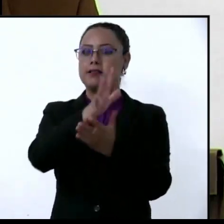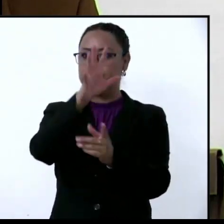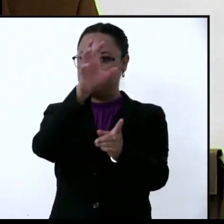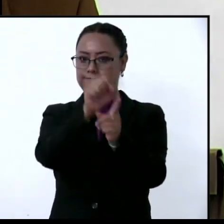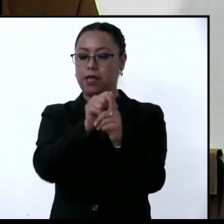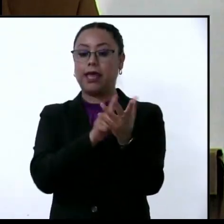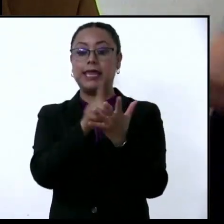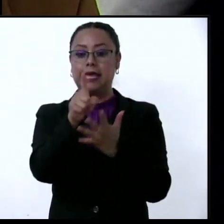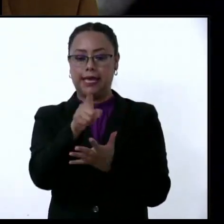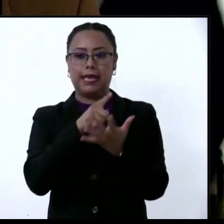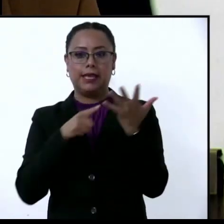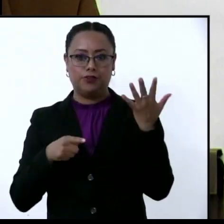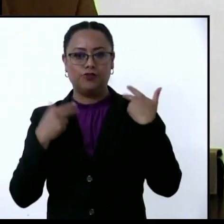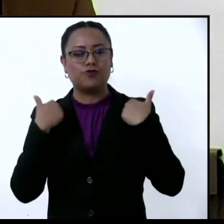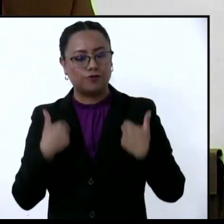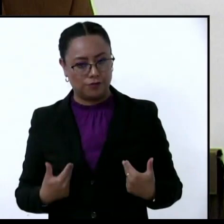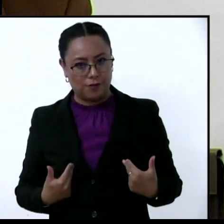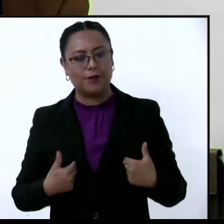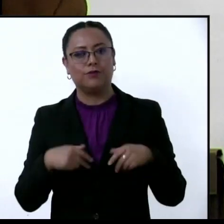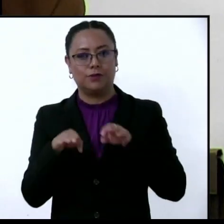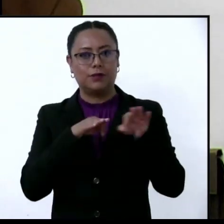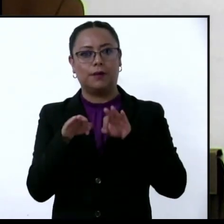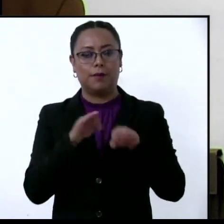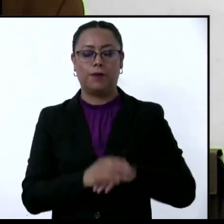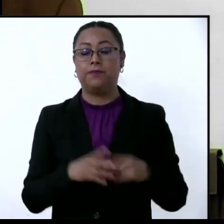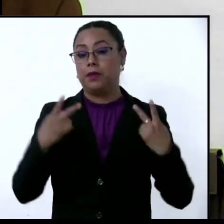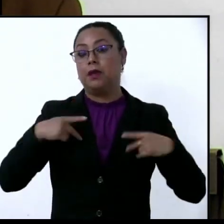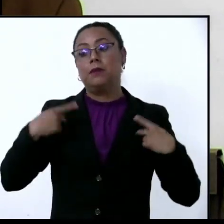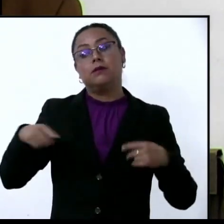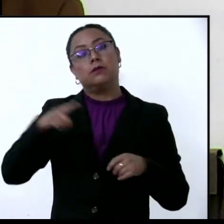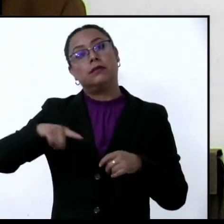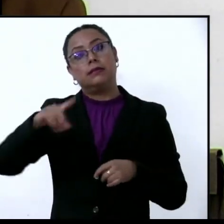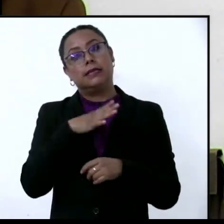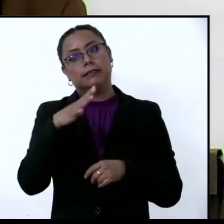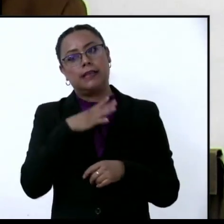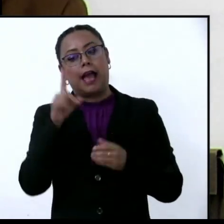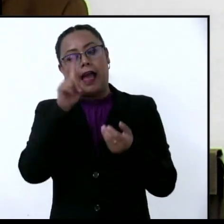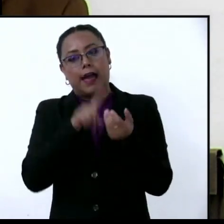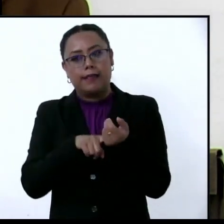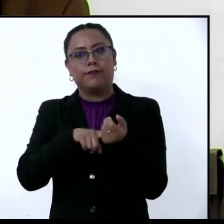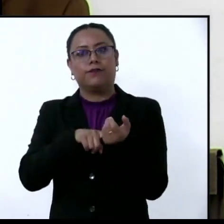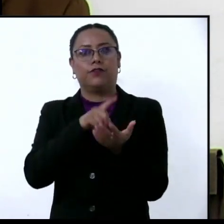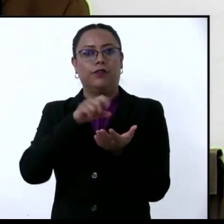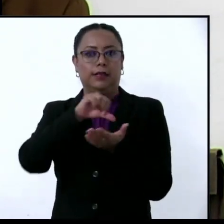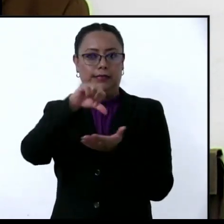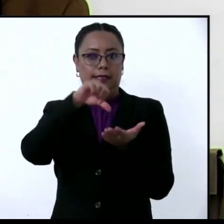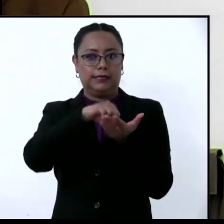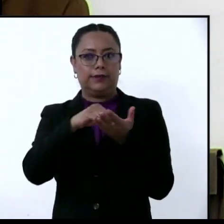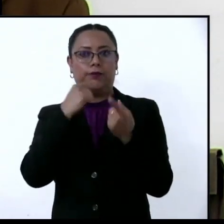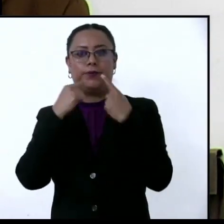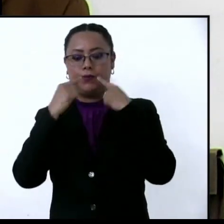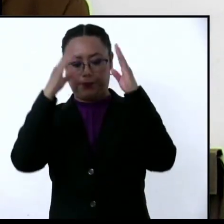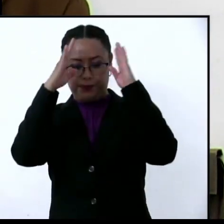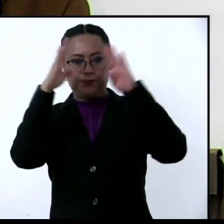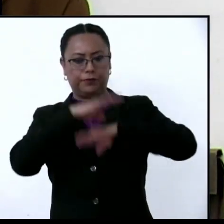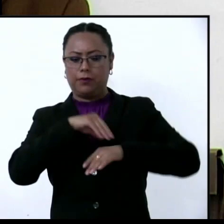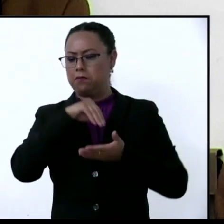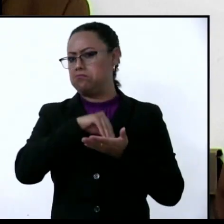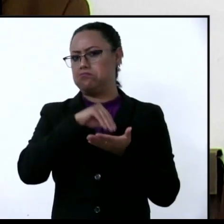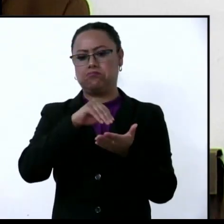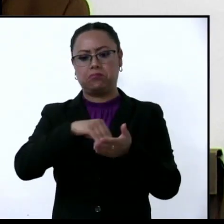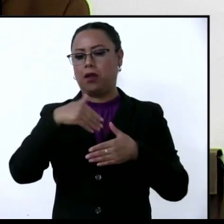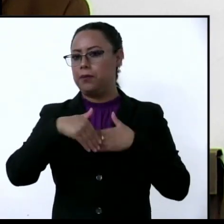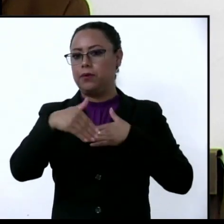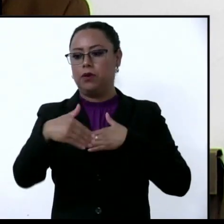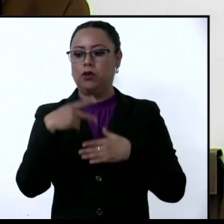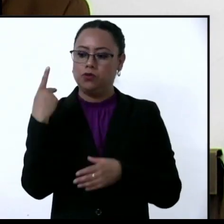humanos laborales. Las personas que forman parte de este Centro de Conciliación Laboral, de manera permanente, pues su esfuerzo